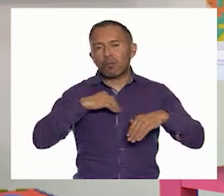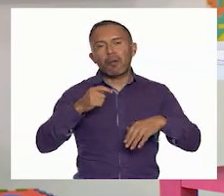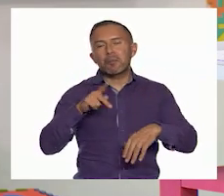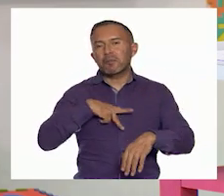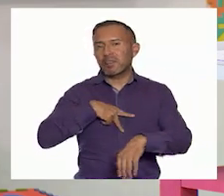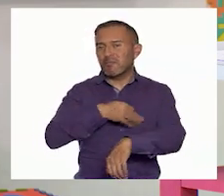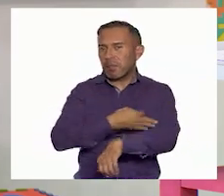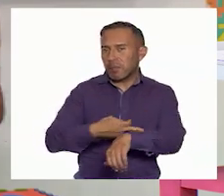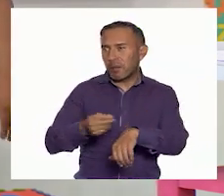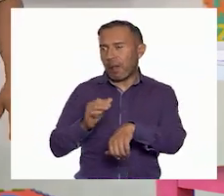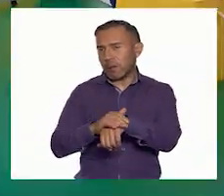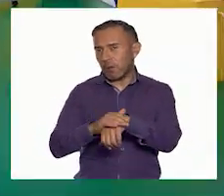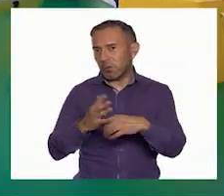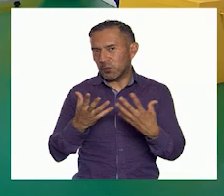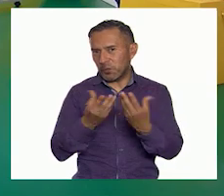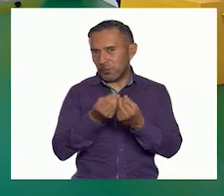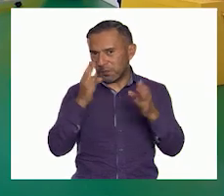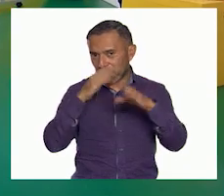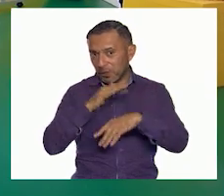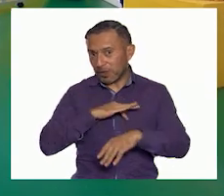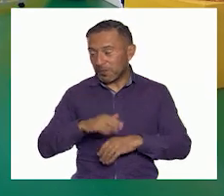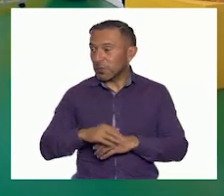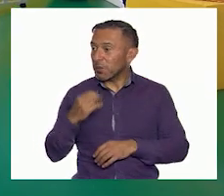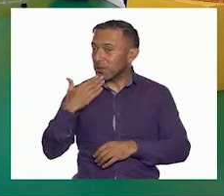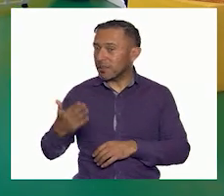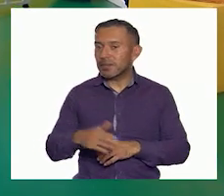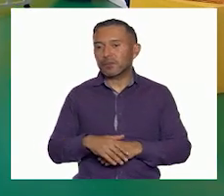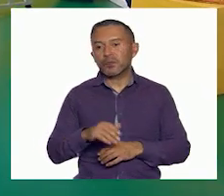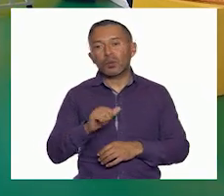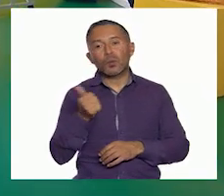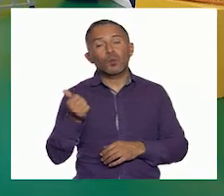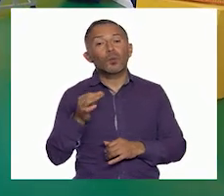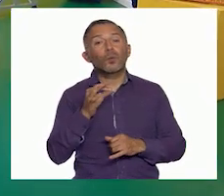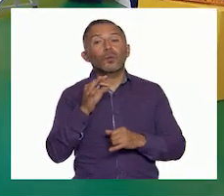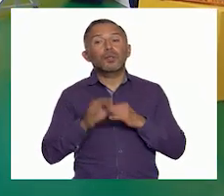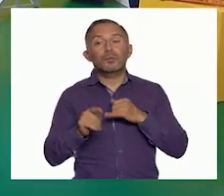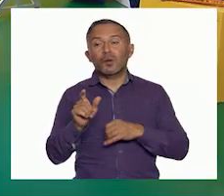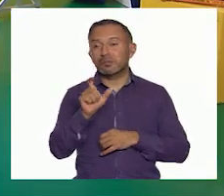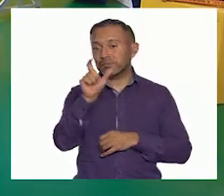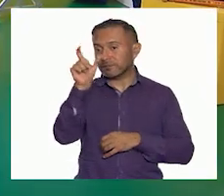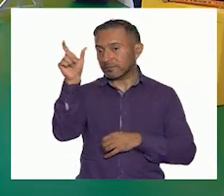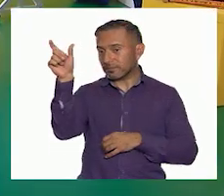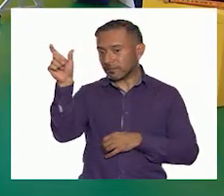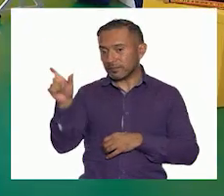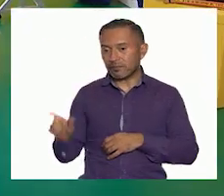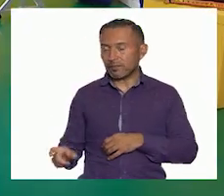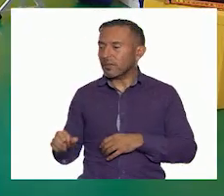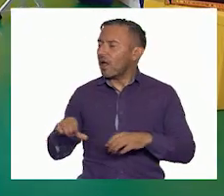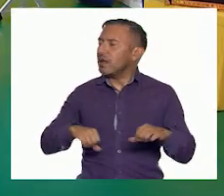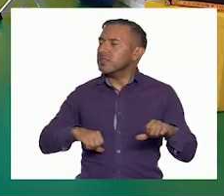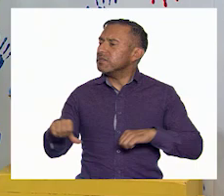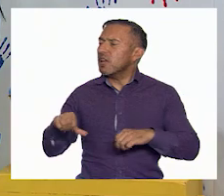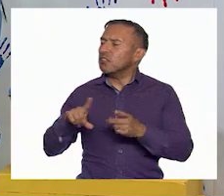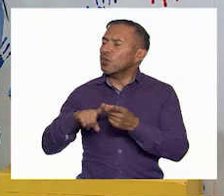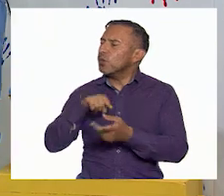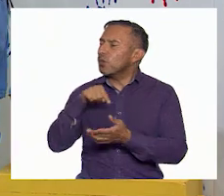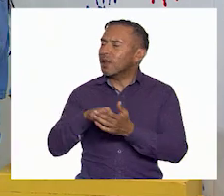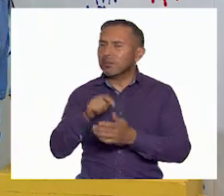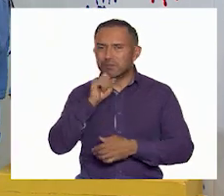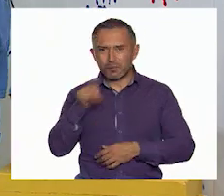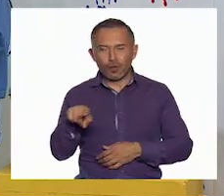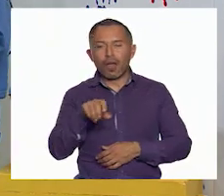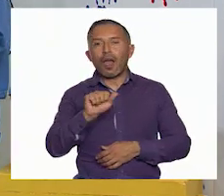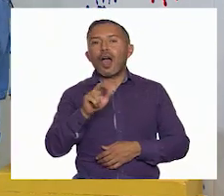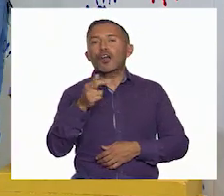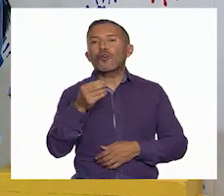amigos. Así es, maestro. Muy bien, Pili, y pues la última columna, ¿dónde realizaba esta actividad? Pues lo hacía en el arroyo que había en